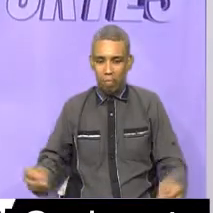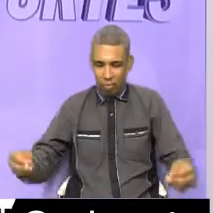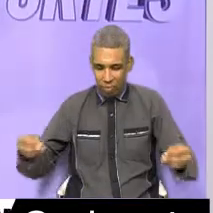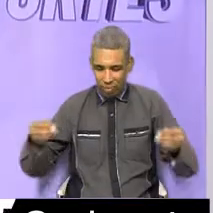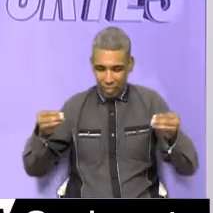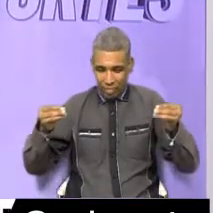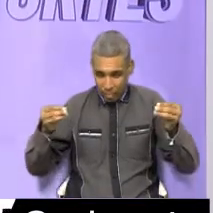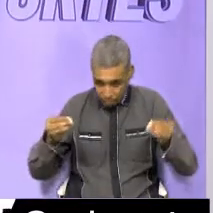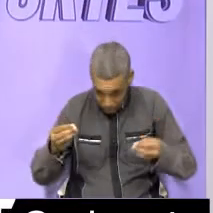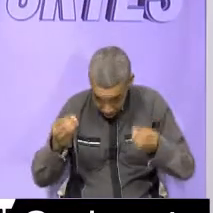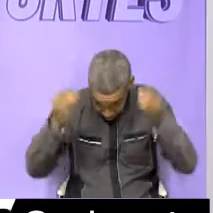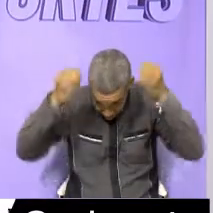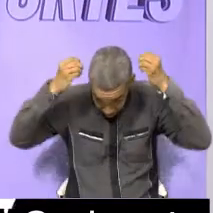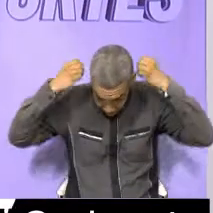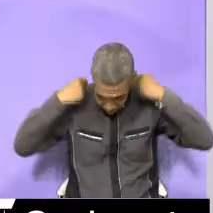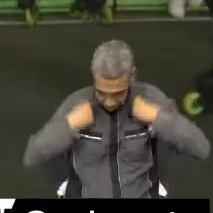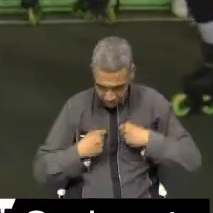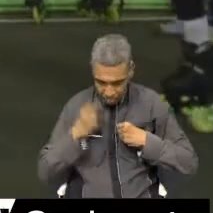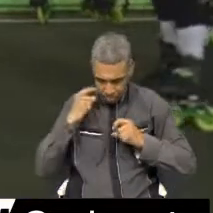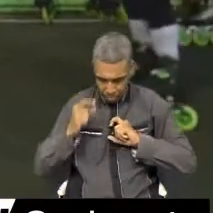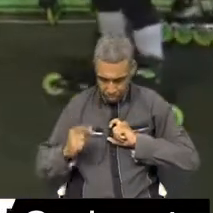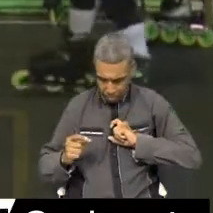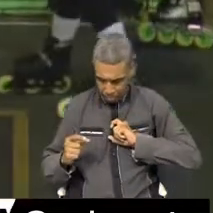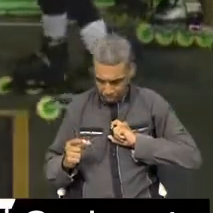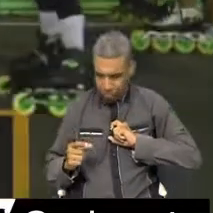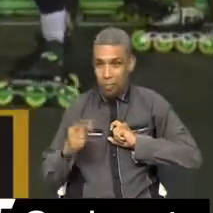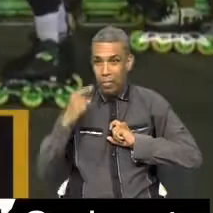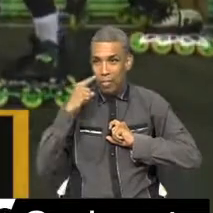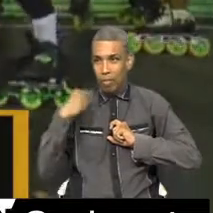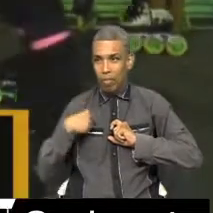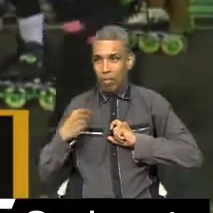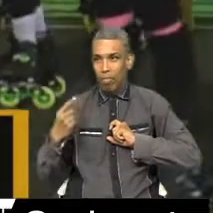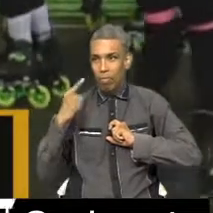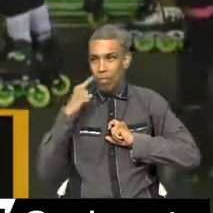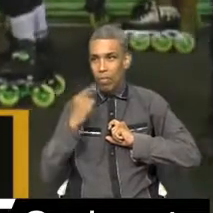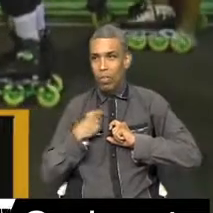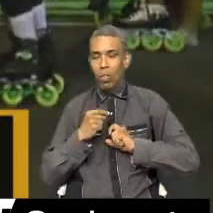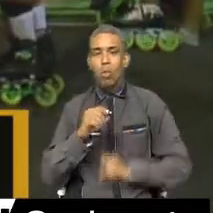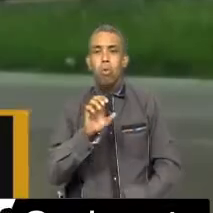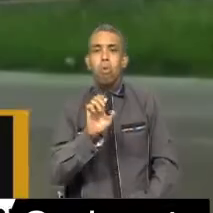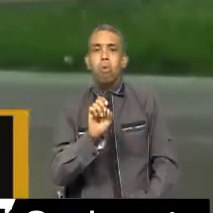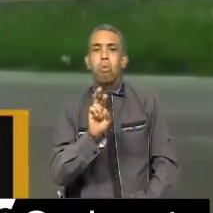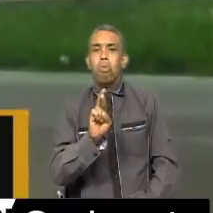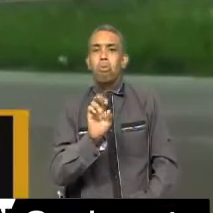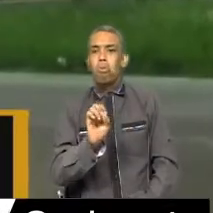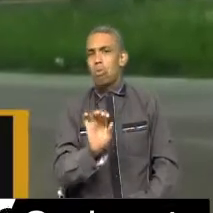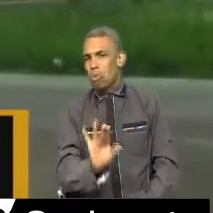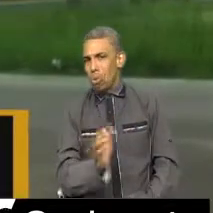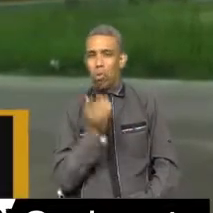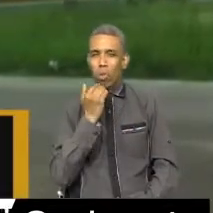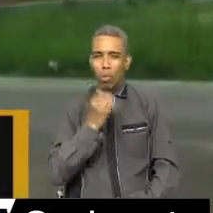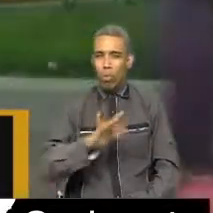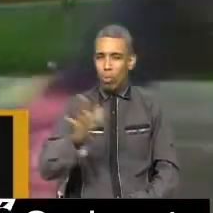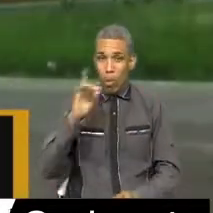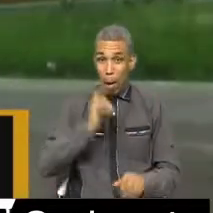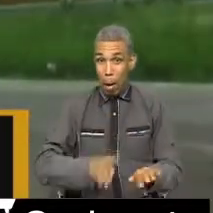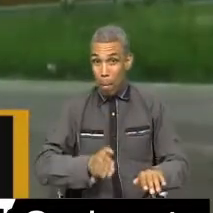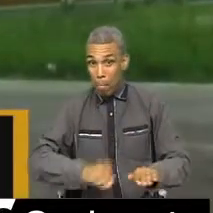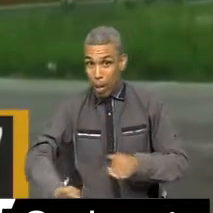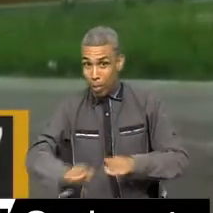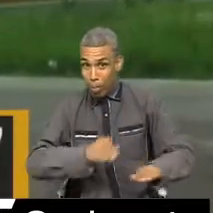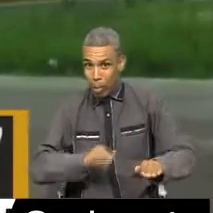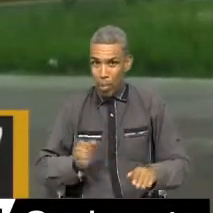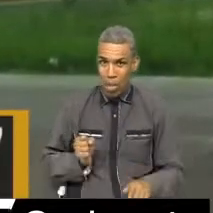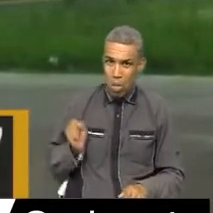Escuela de Patinaje del Club Infantas. Un positivo balance dejó para Barranca Bermeja el patinaje, principalmente los de los clubes Infantas y